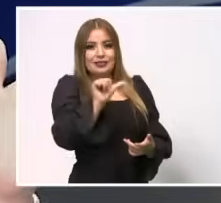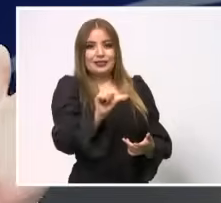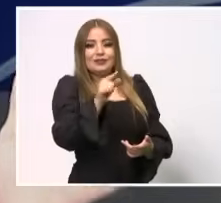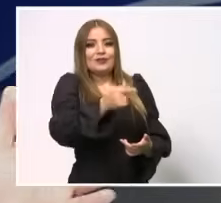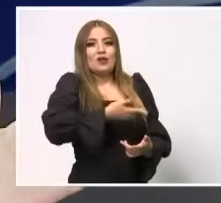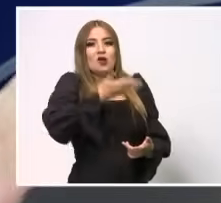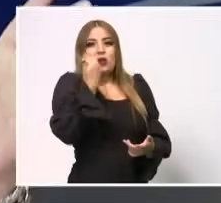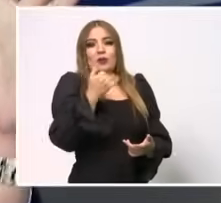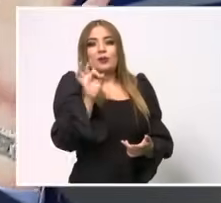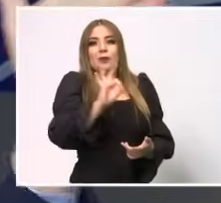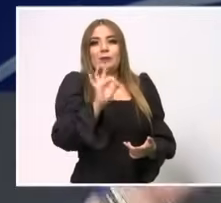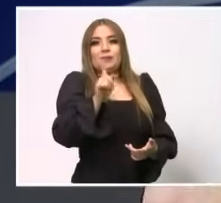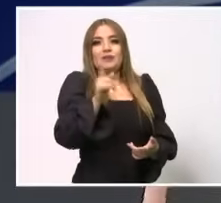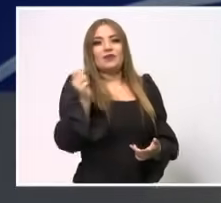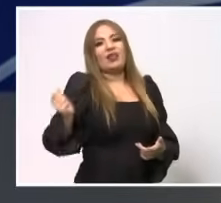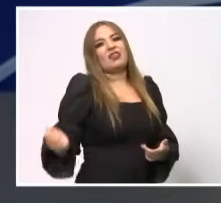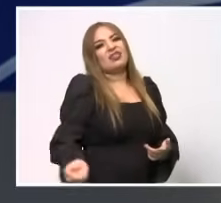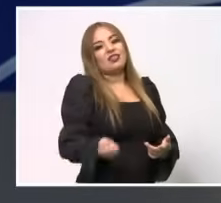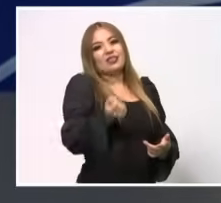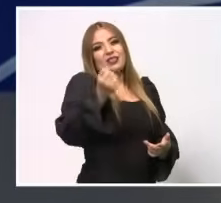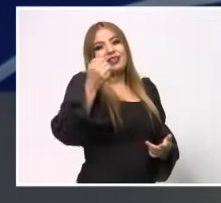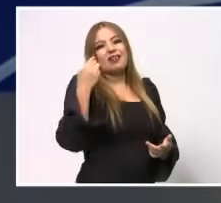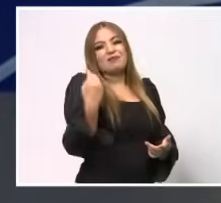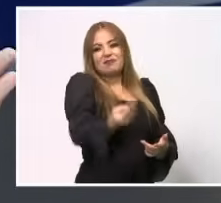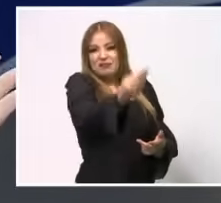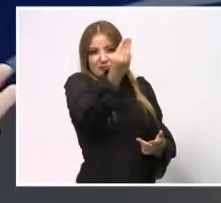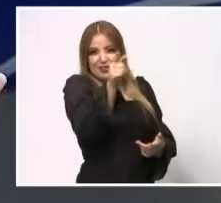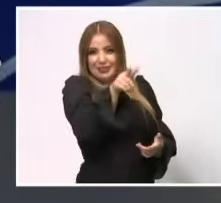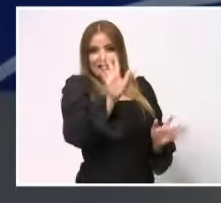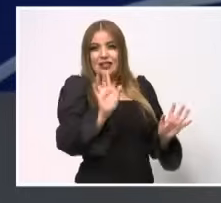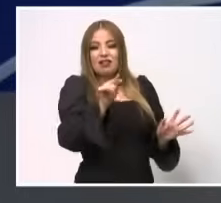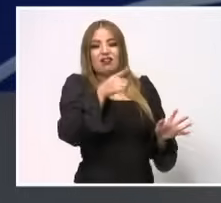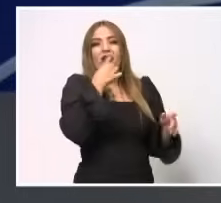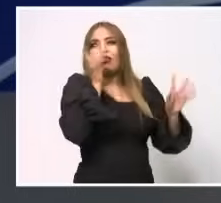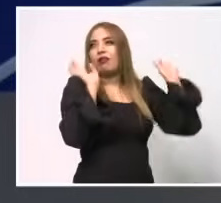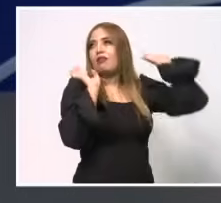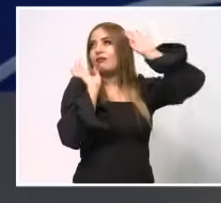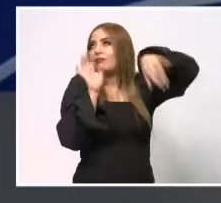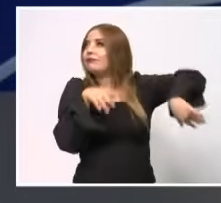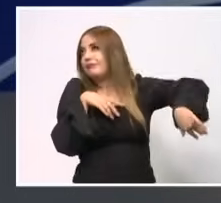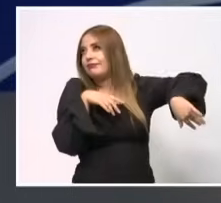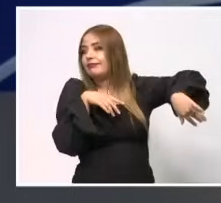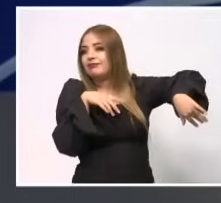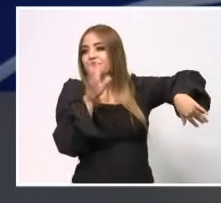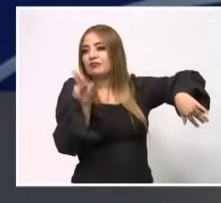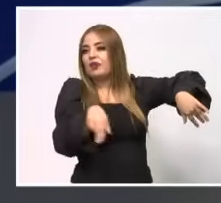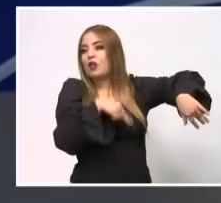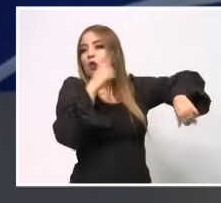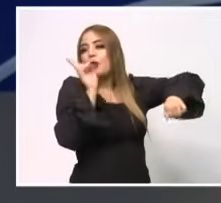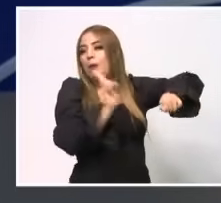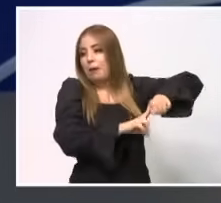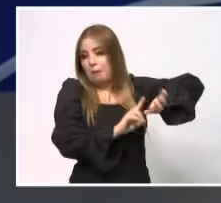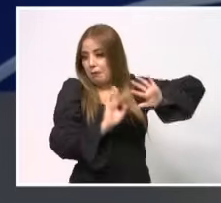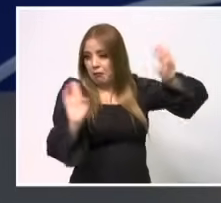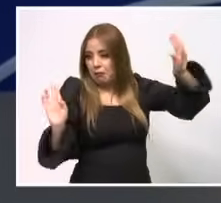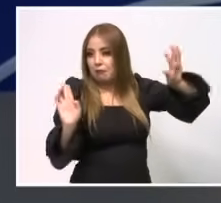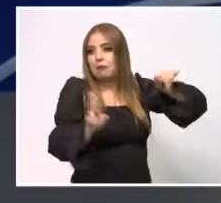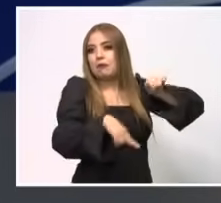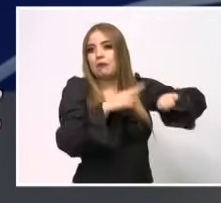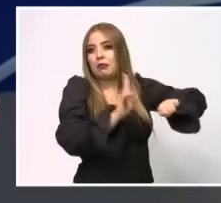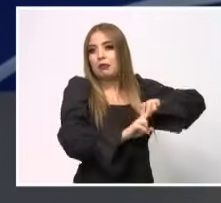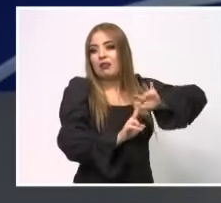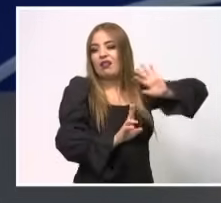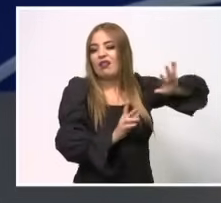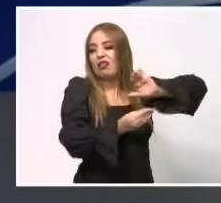que posiblemente si le mientan la madre a él pues él dice vaya Es natural en cierto momento este